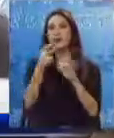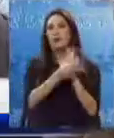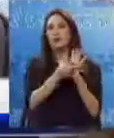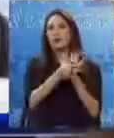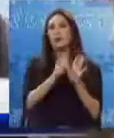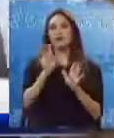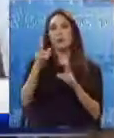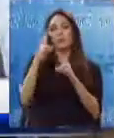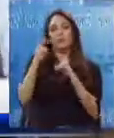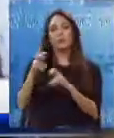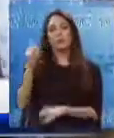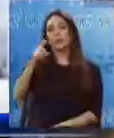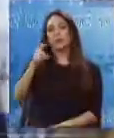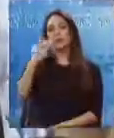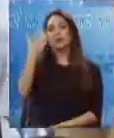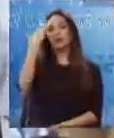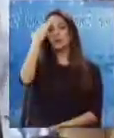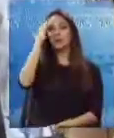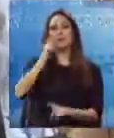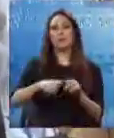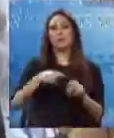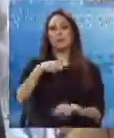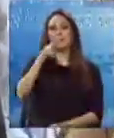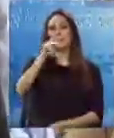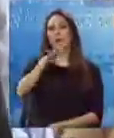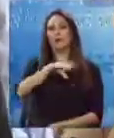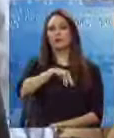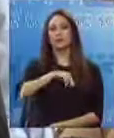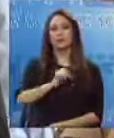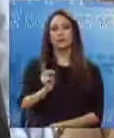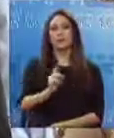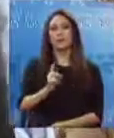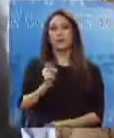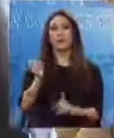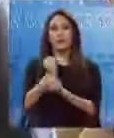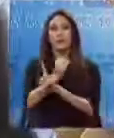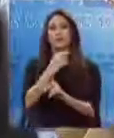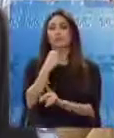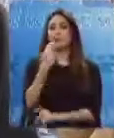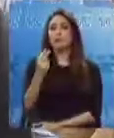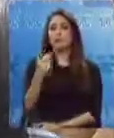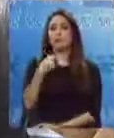determinará una investigación, pero en todo caso rechazamos